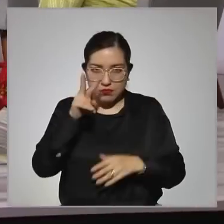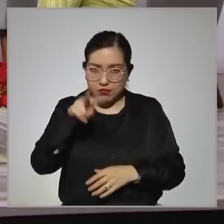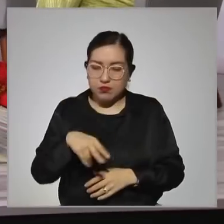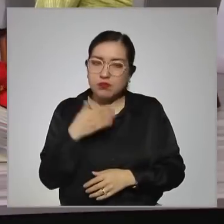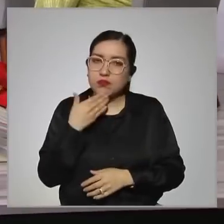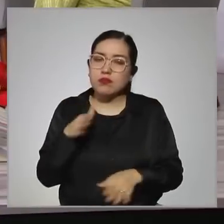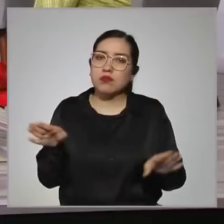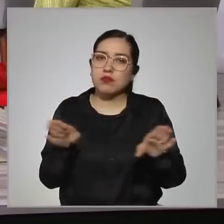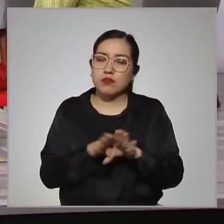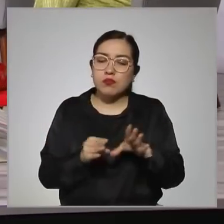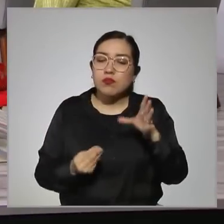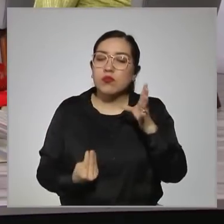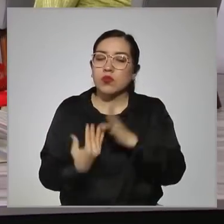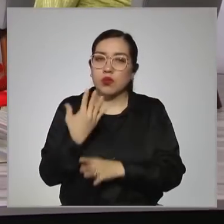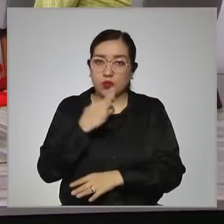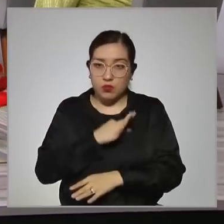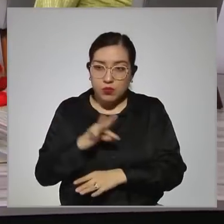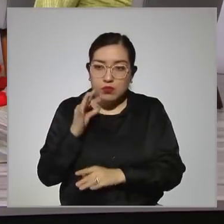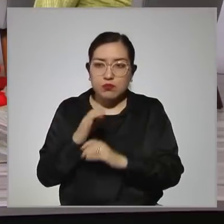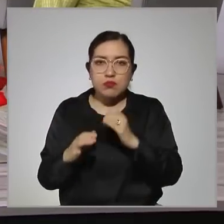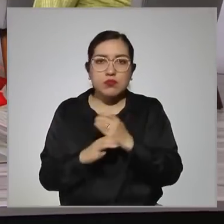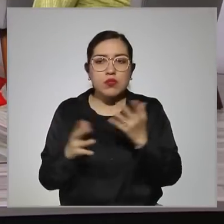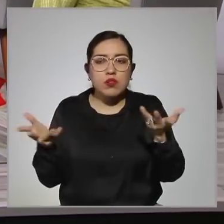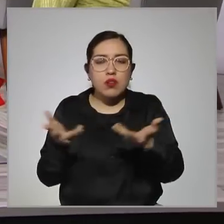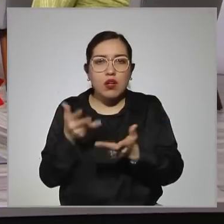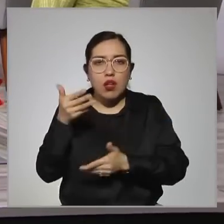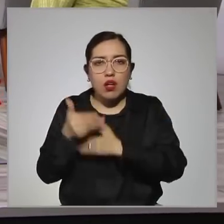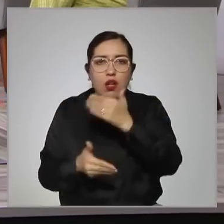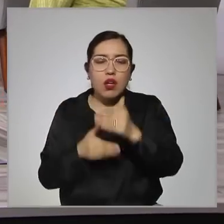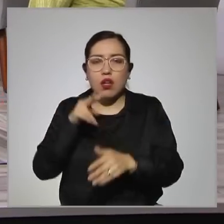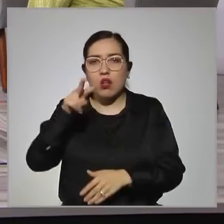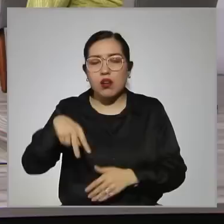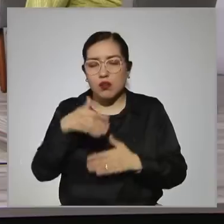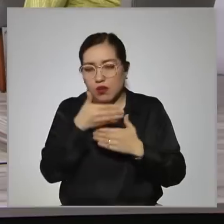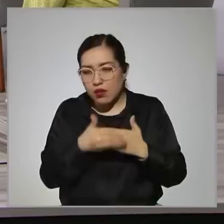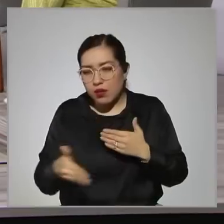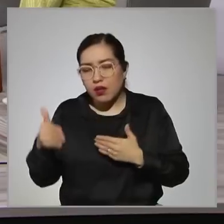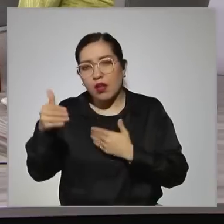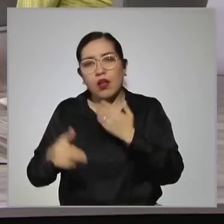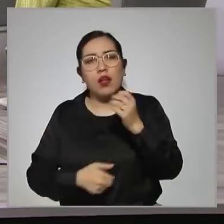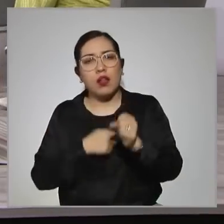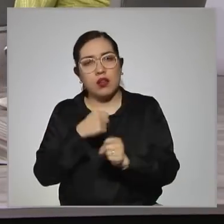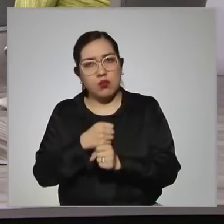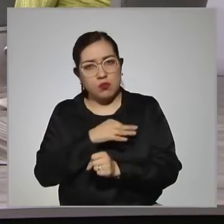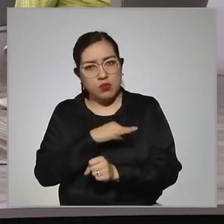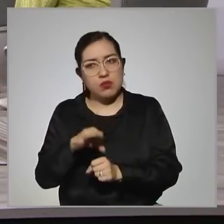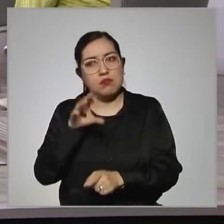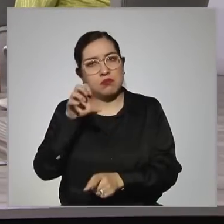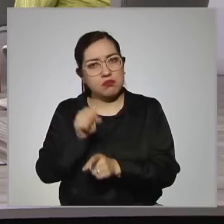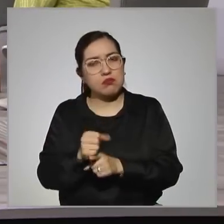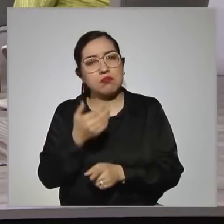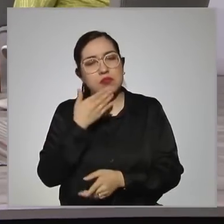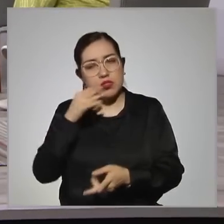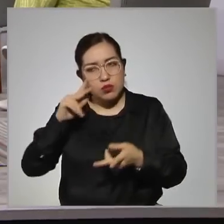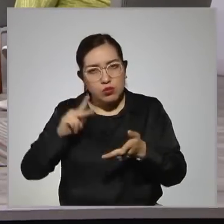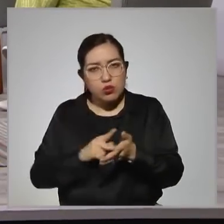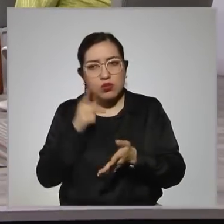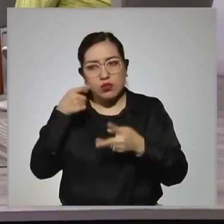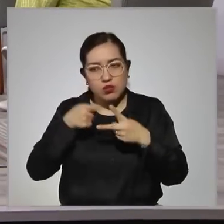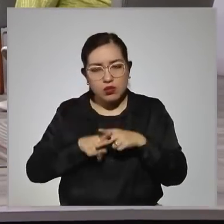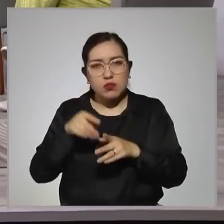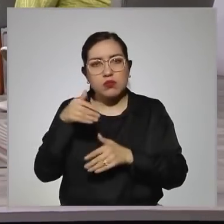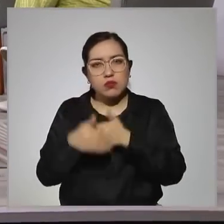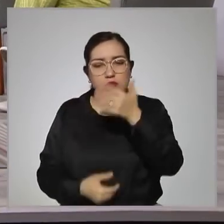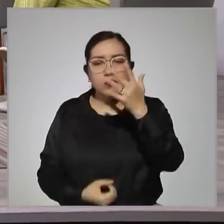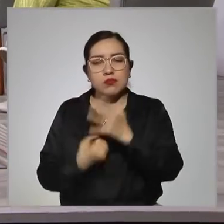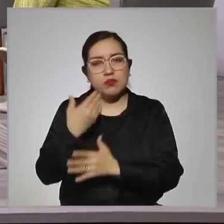a plantear nuevas posibilidades y dar cuenta de que a lo largo del año podemos ir terminando y reiniciando nuevos